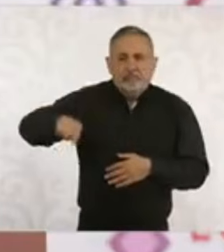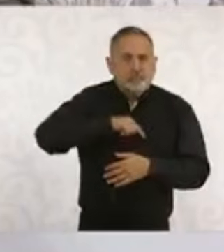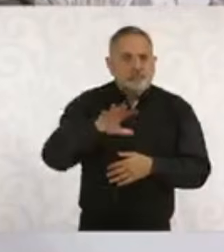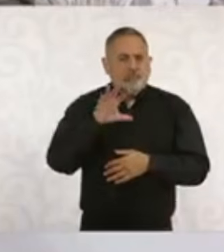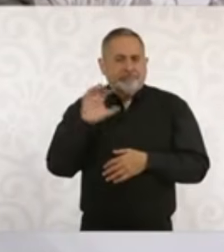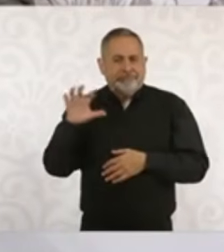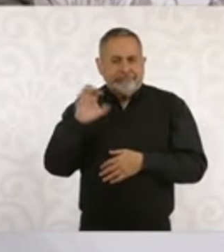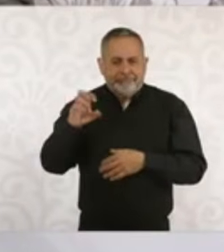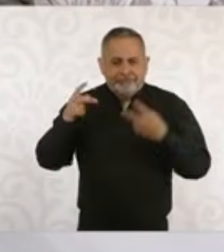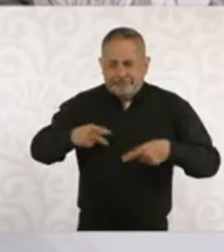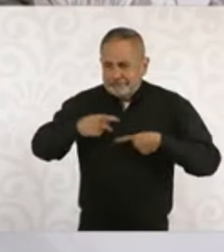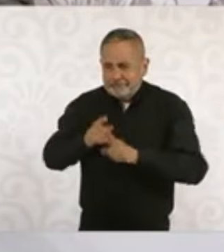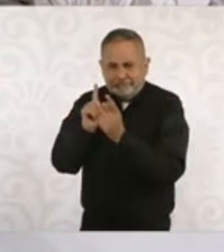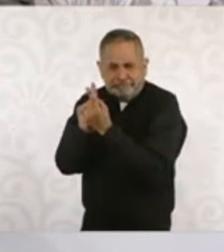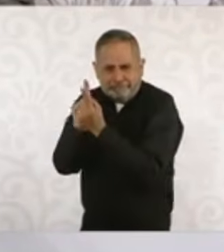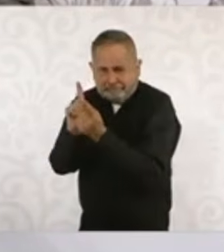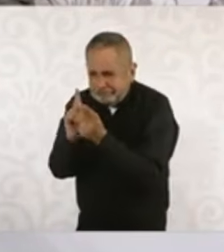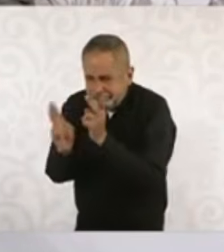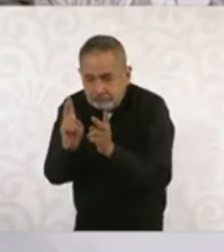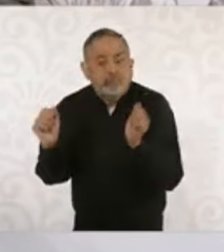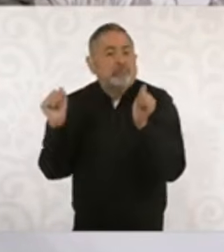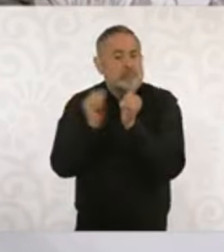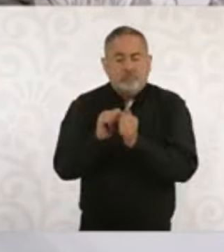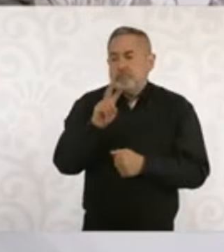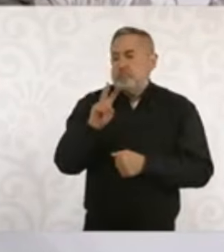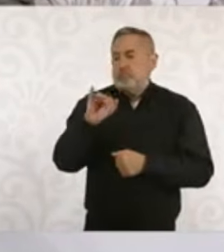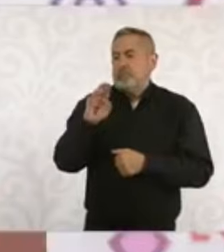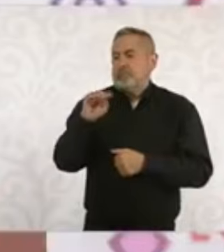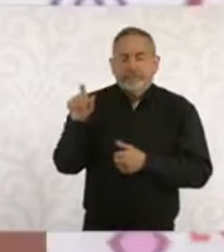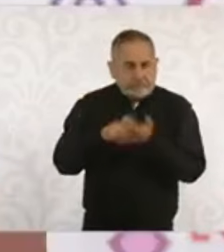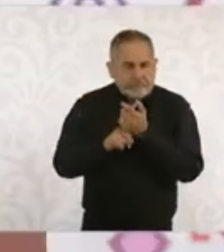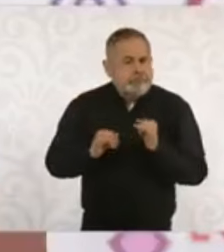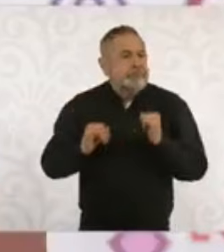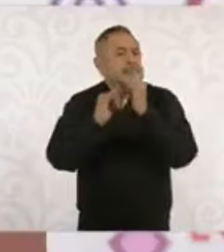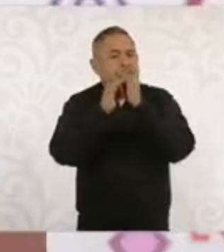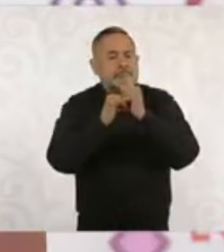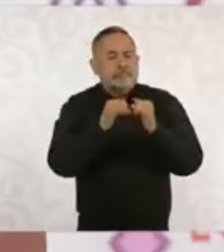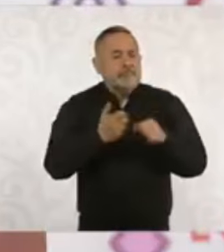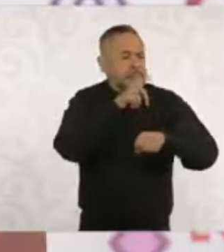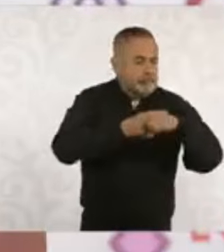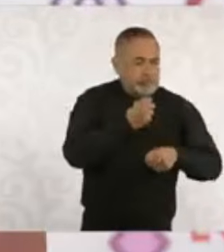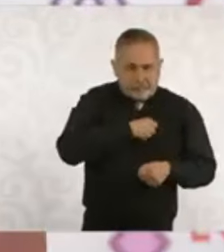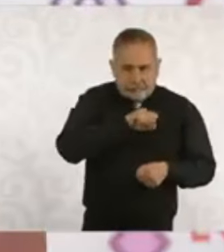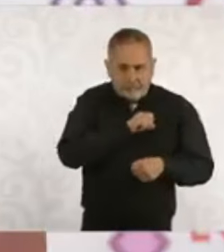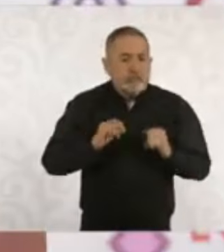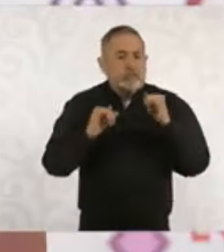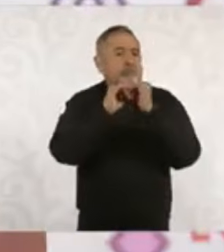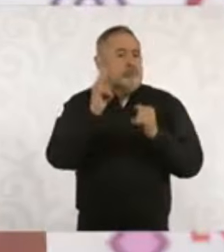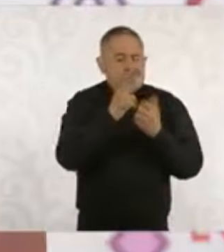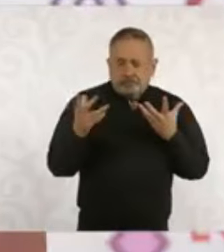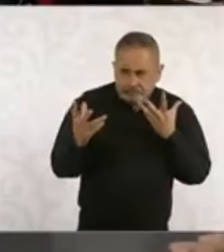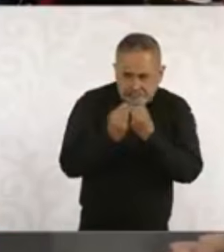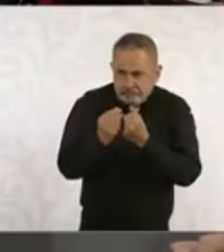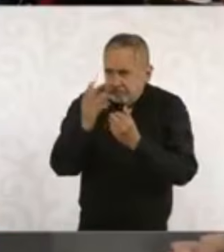CAR T-cells en colaboración con Birmex, los institutos nacionales de salud y el Instituto Politécnico